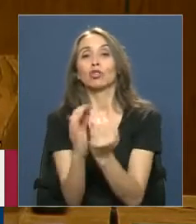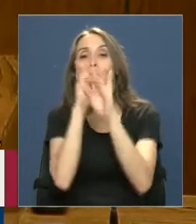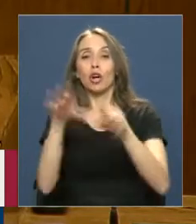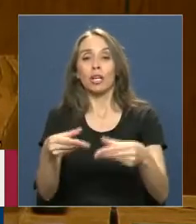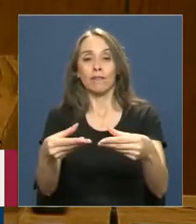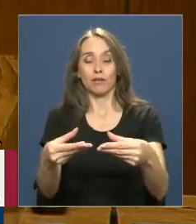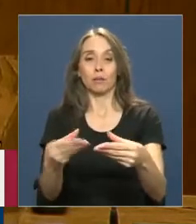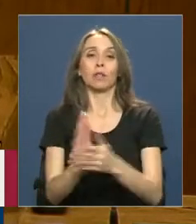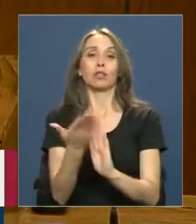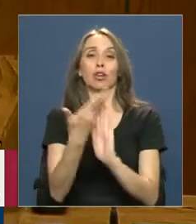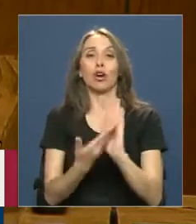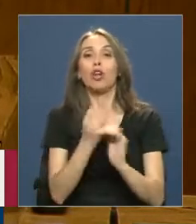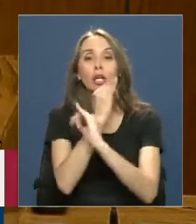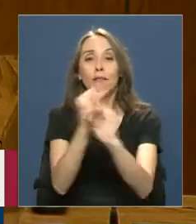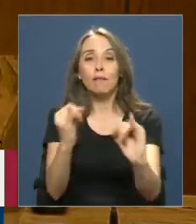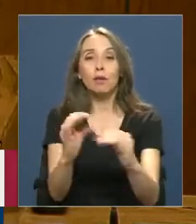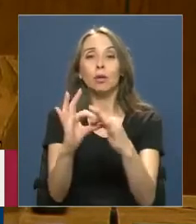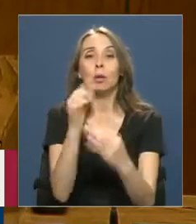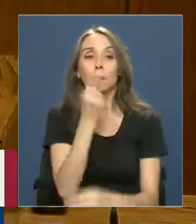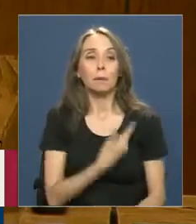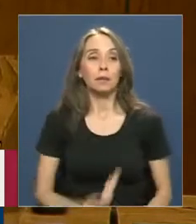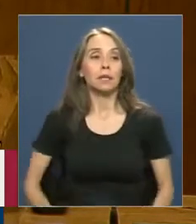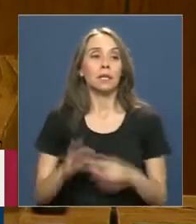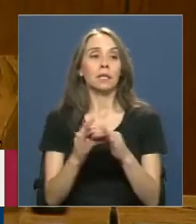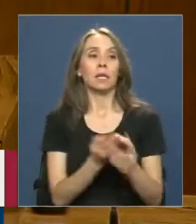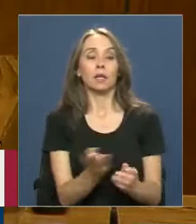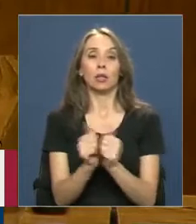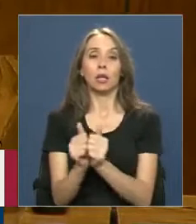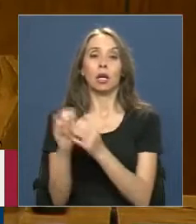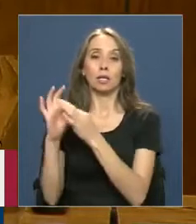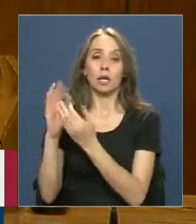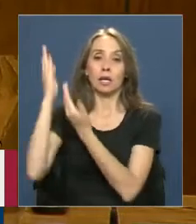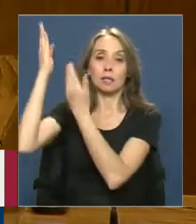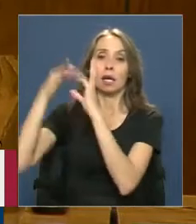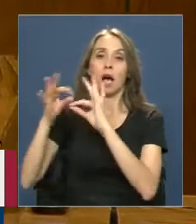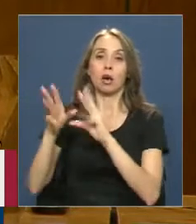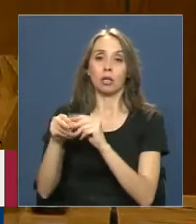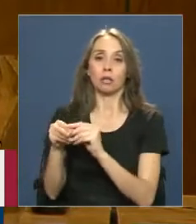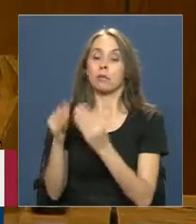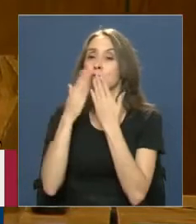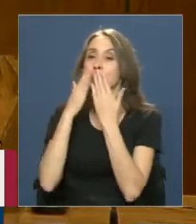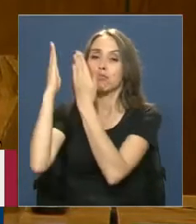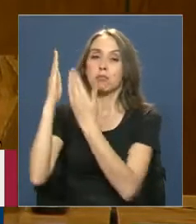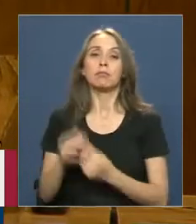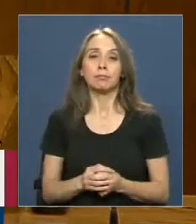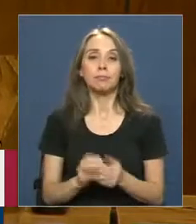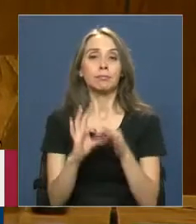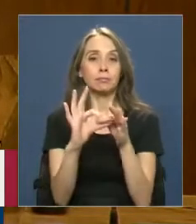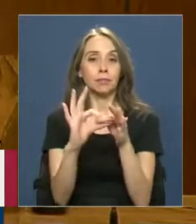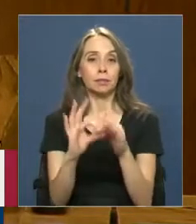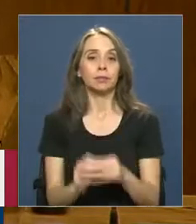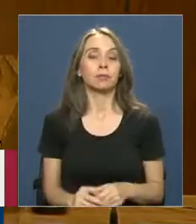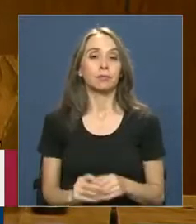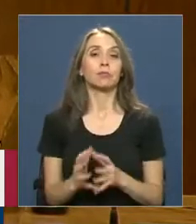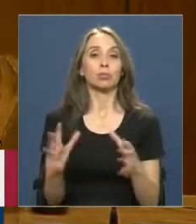todo cuanto puedo informar a ustedes. Muchas gracias, presidente. Muchas gracias, colegas. Muchas gracias, organizaciones. Gracias.